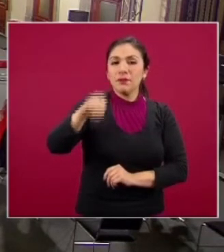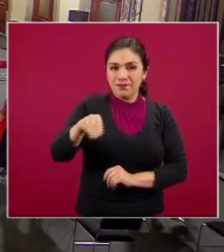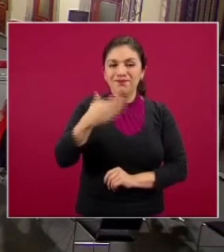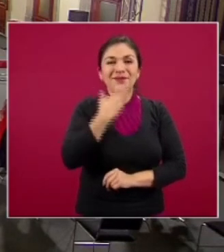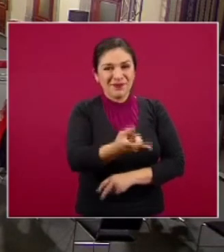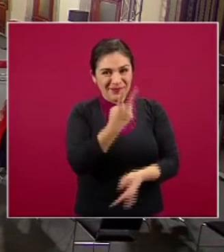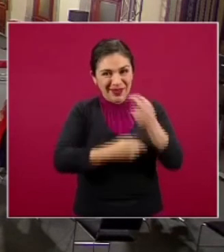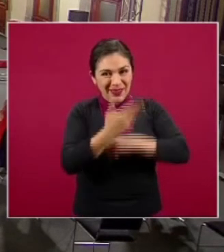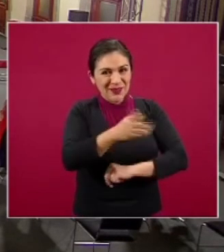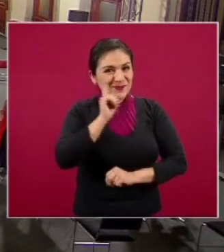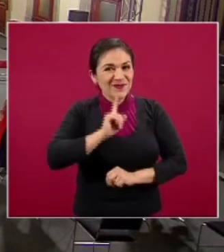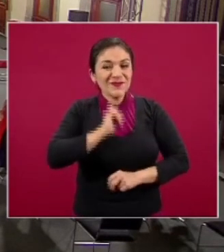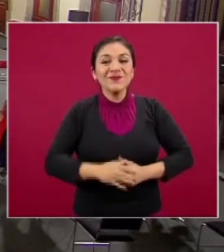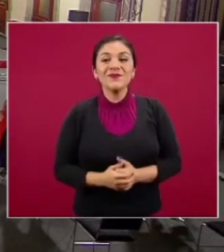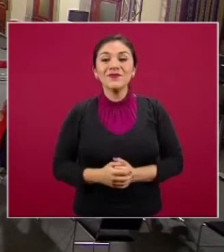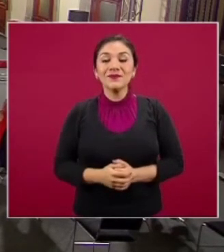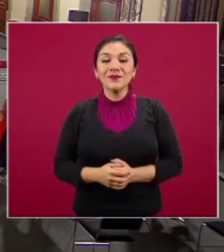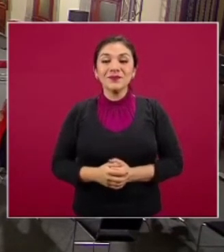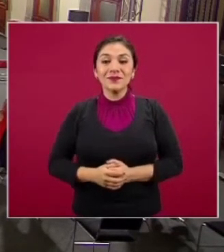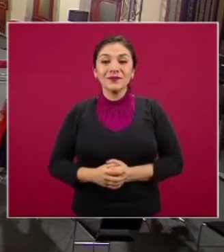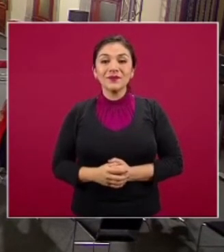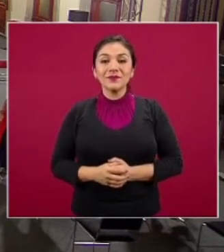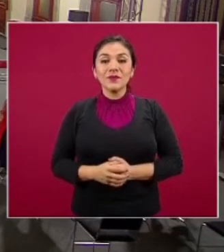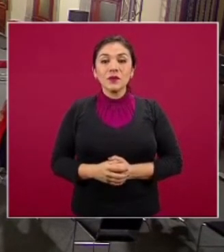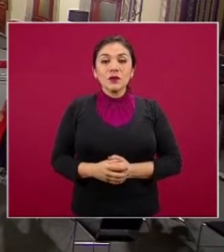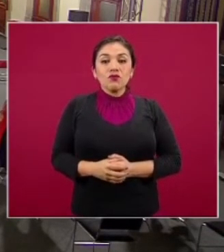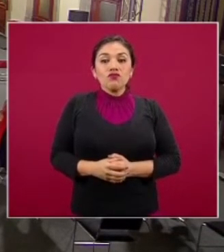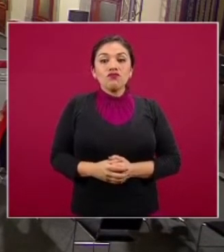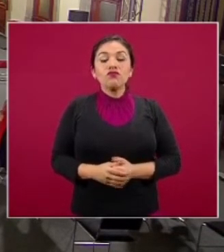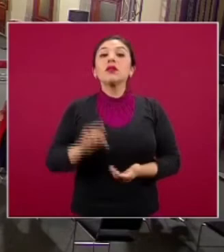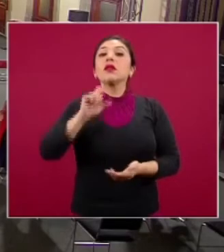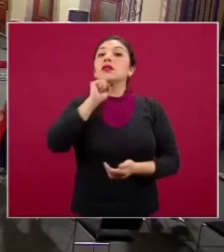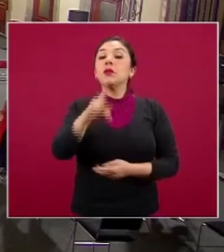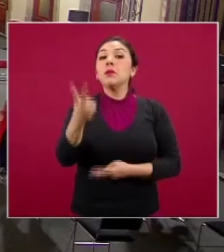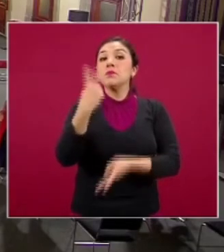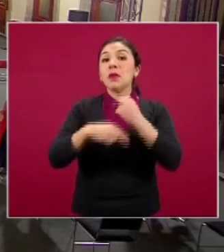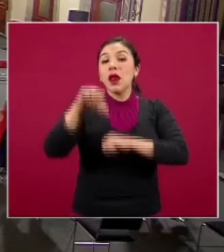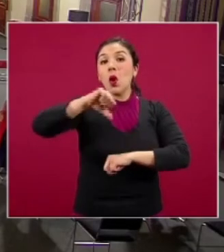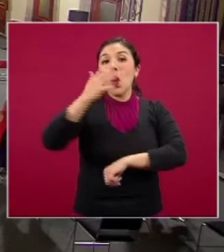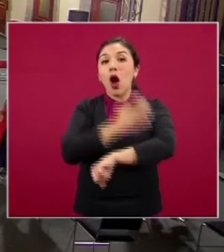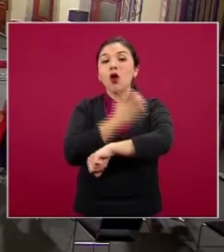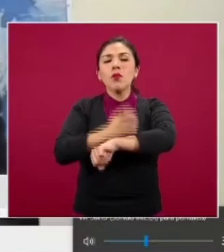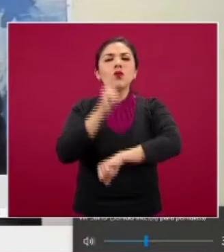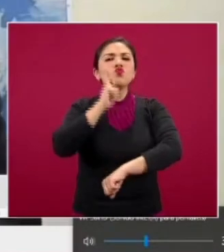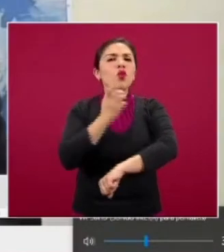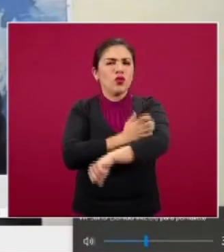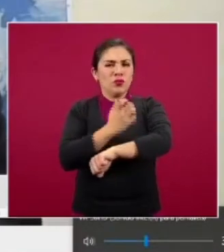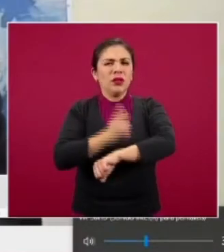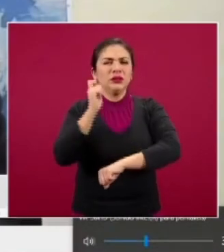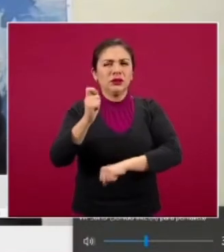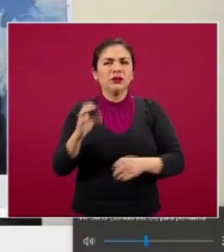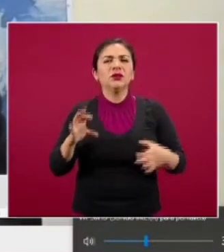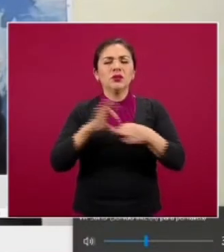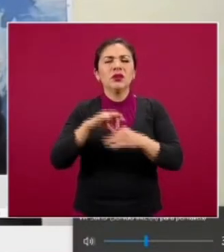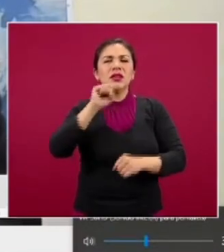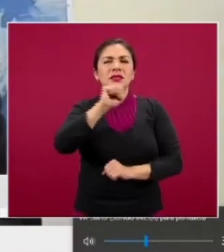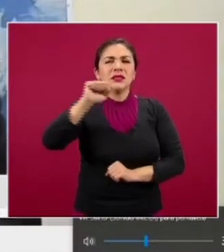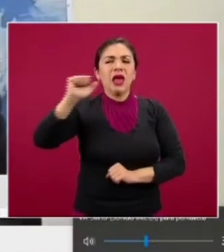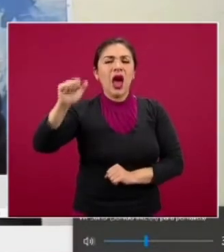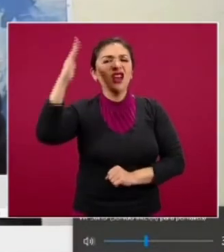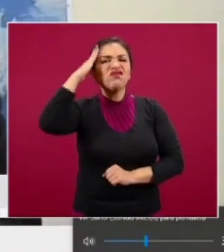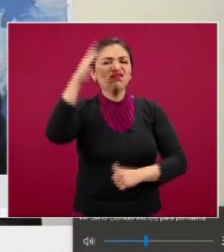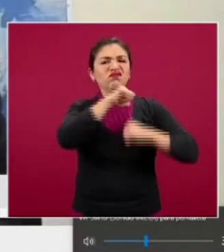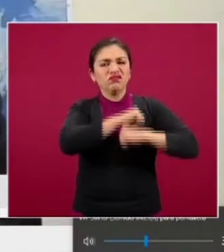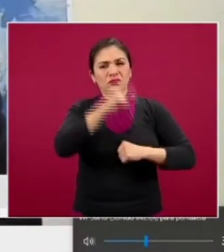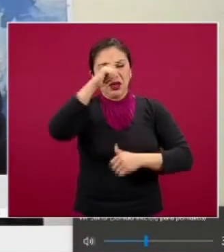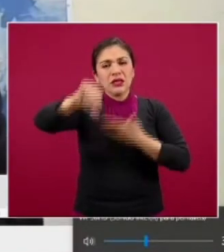bienvenida. Muchas gracias, doctor. Y nos acompaña también nuestra colega directa de la Secretaría de Salud, titular